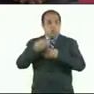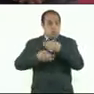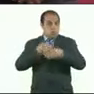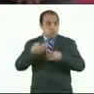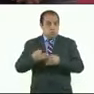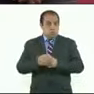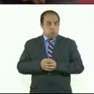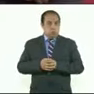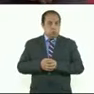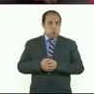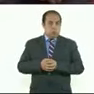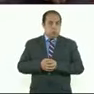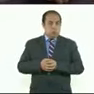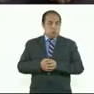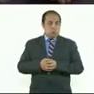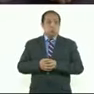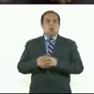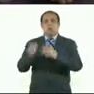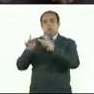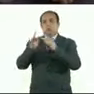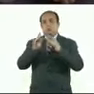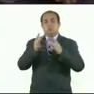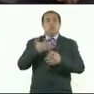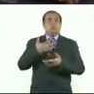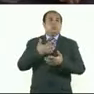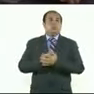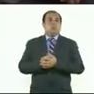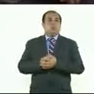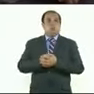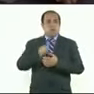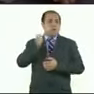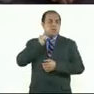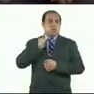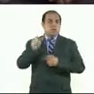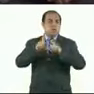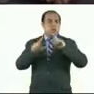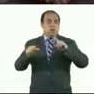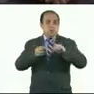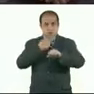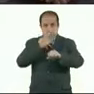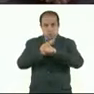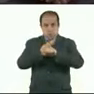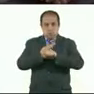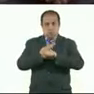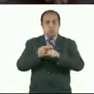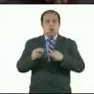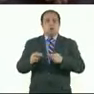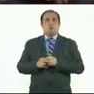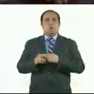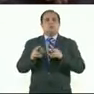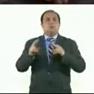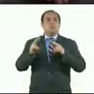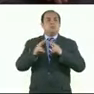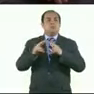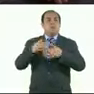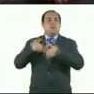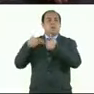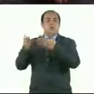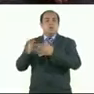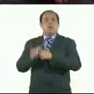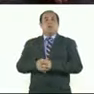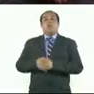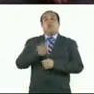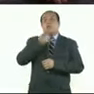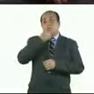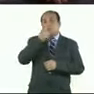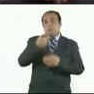tenemos relación en el Senado de la República, como secretario de Relaciones Exteriores, y como lo comenté, para